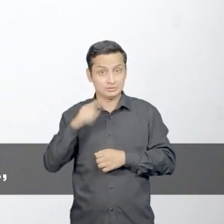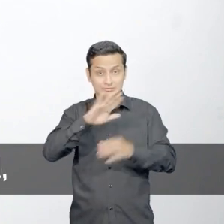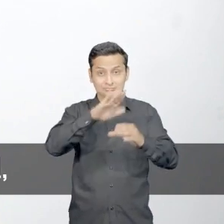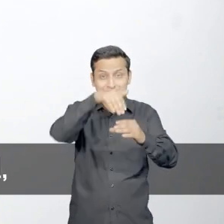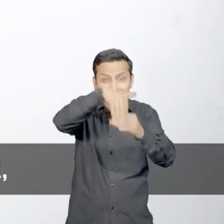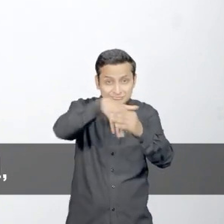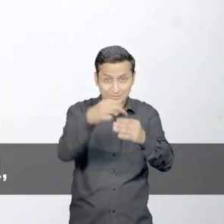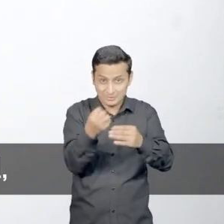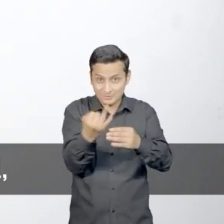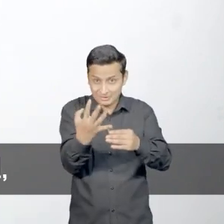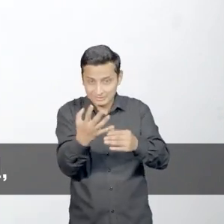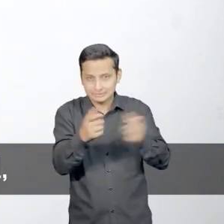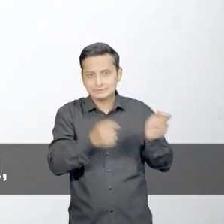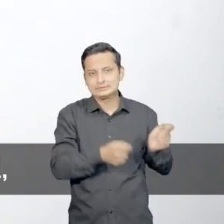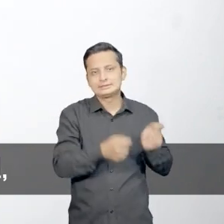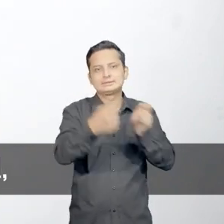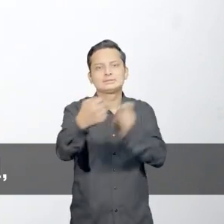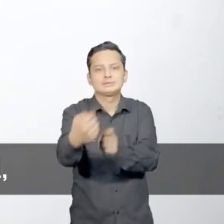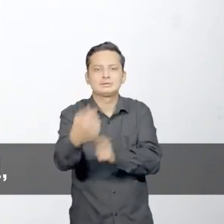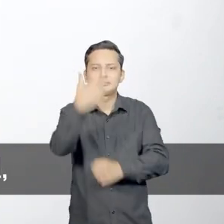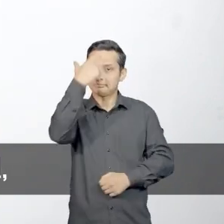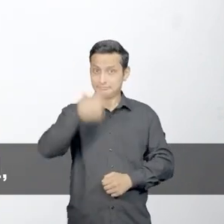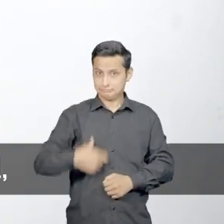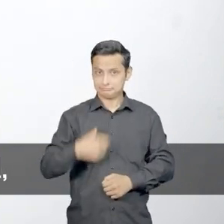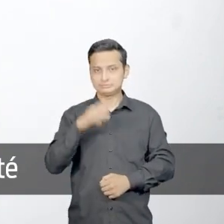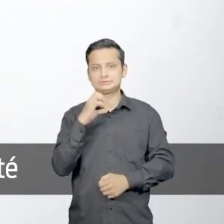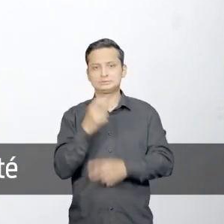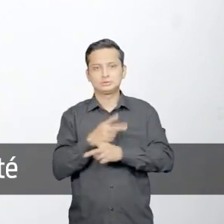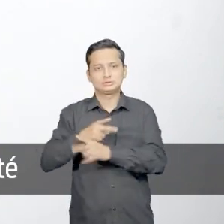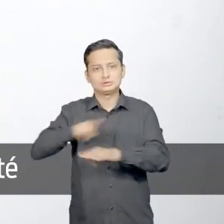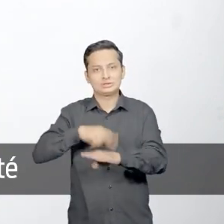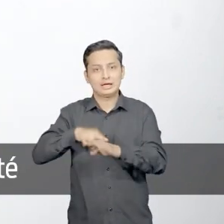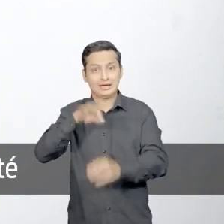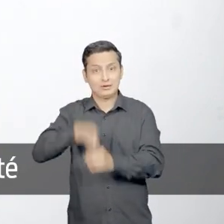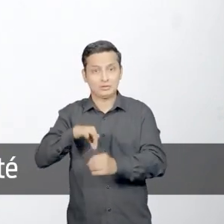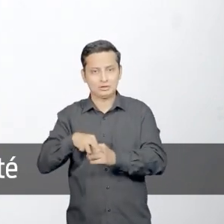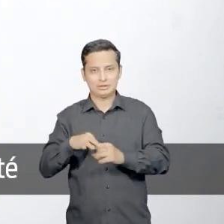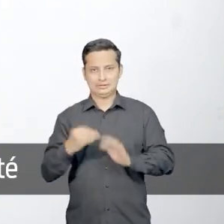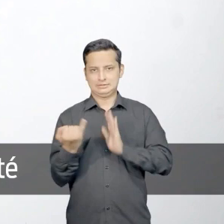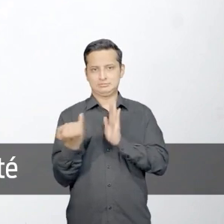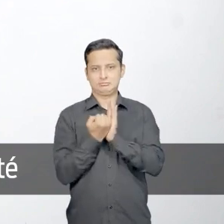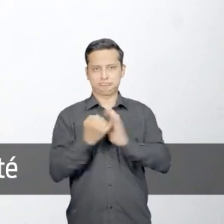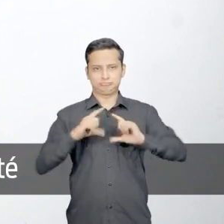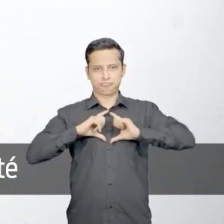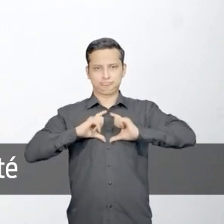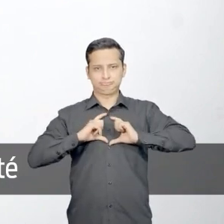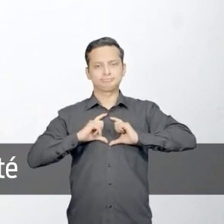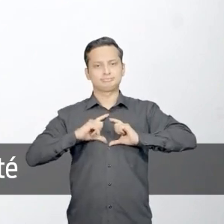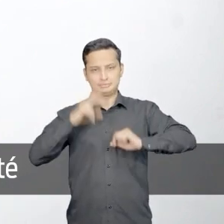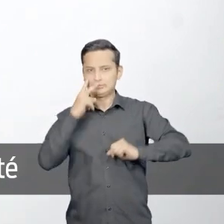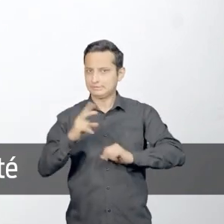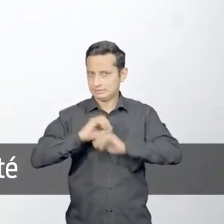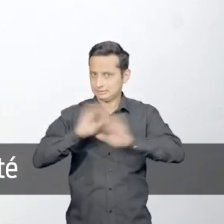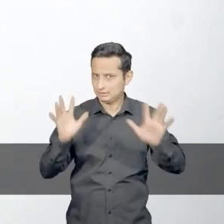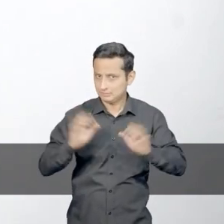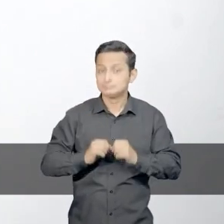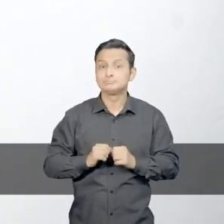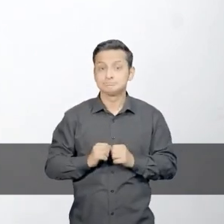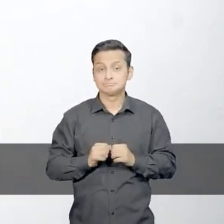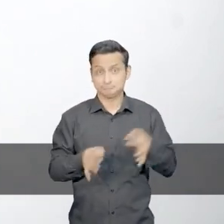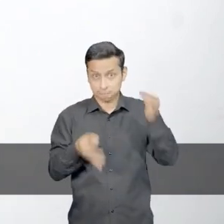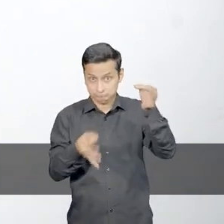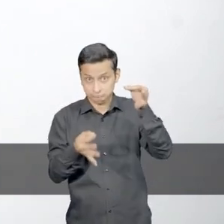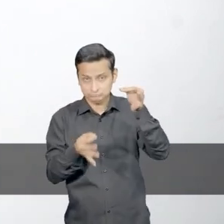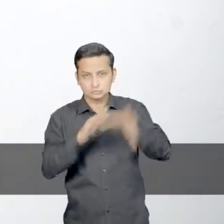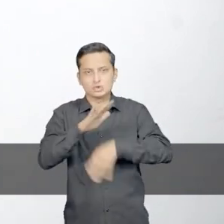escrutinio, entrega a un funcionario del Consejo Nacional Electoral debidamente identificado, quien verifica que el sobre